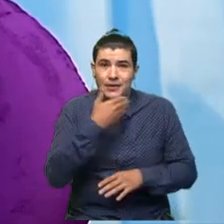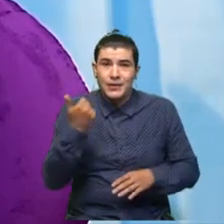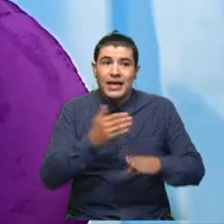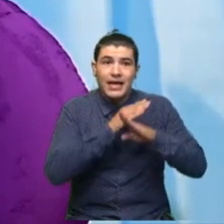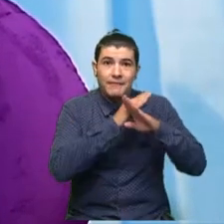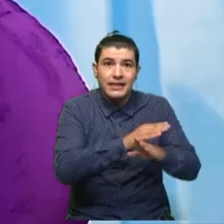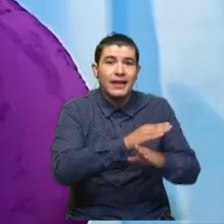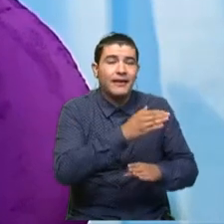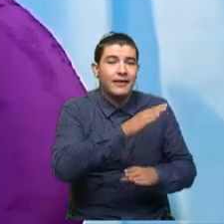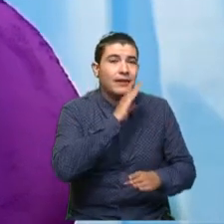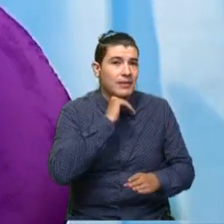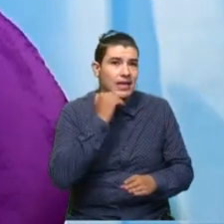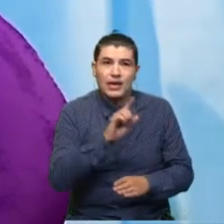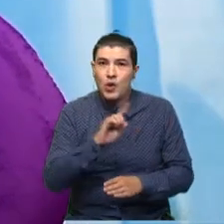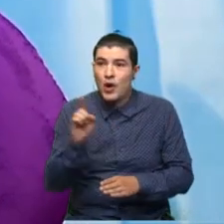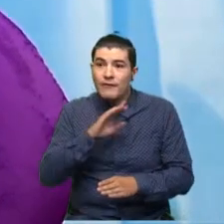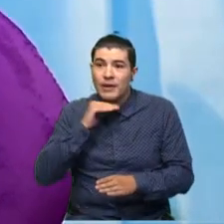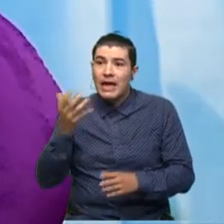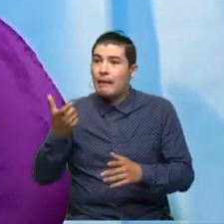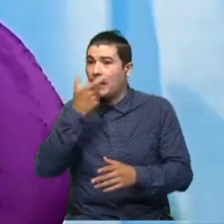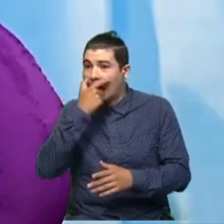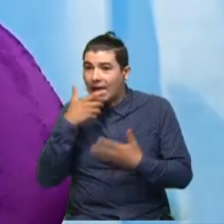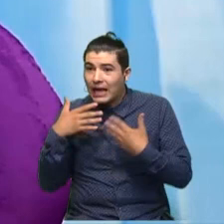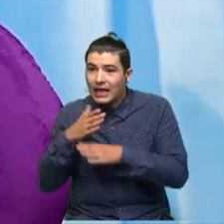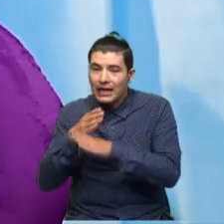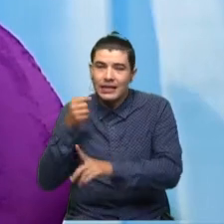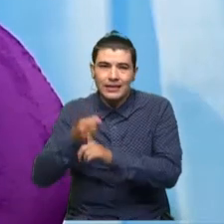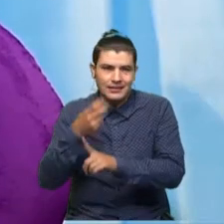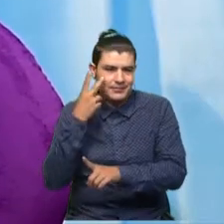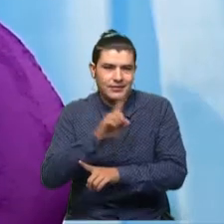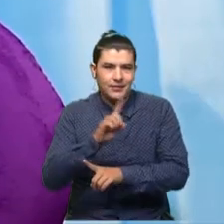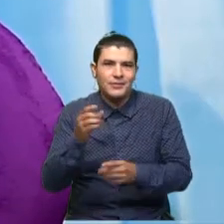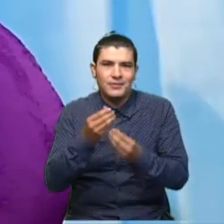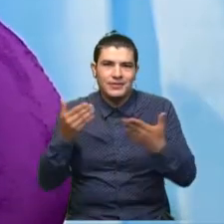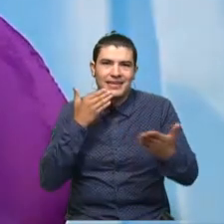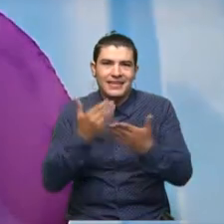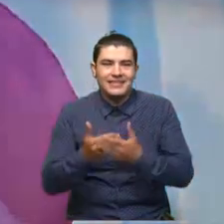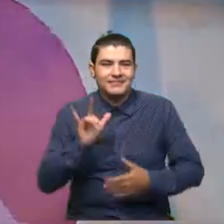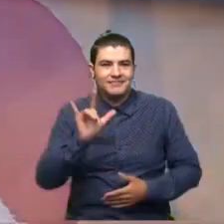de curar. Muchísimas gracias y feliz noche para todos. Que Dios los bendiga.